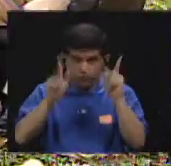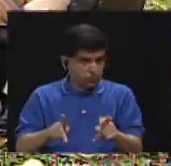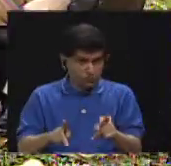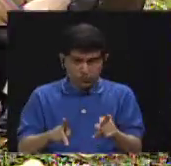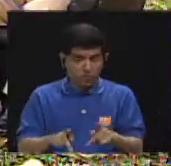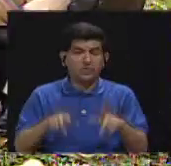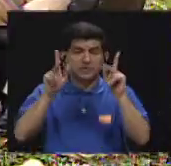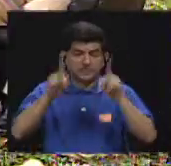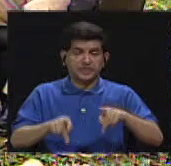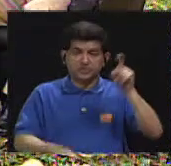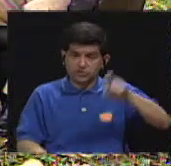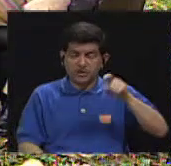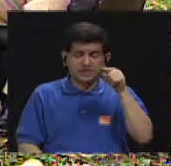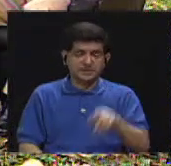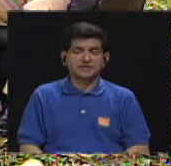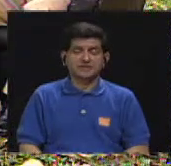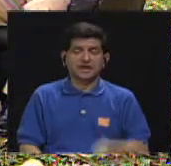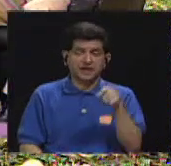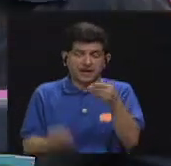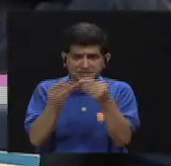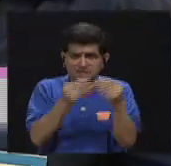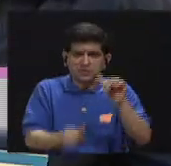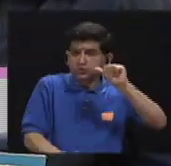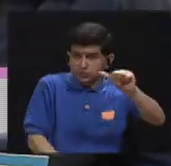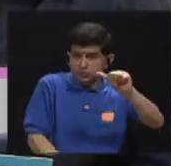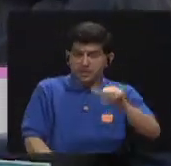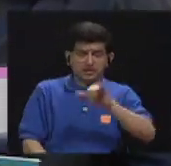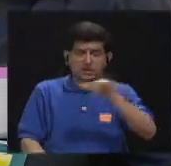las personas las que van a necesitar con arginina, o sea, no,